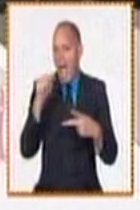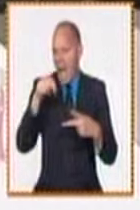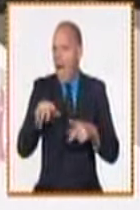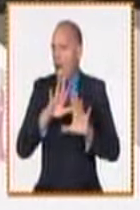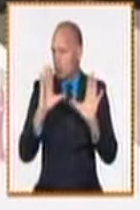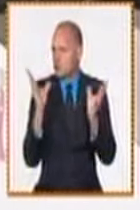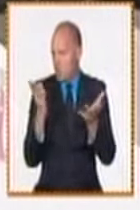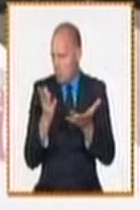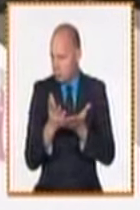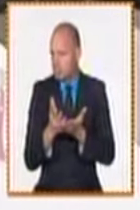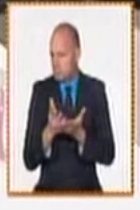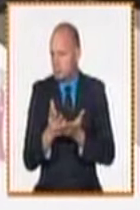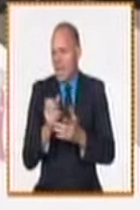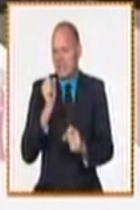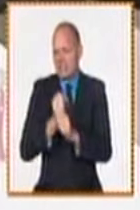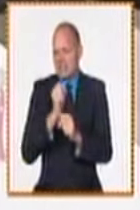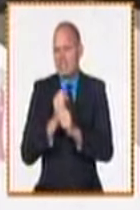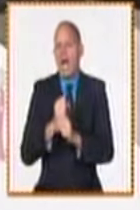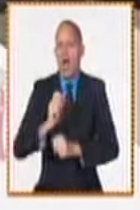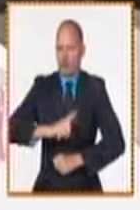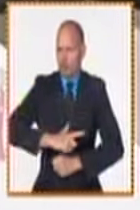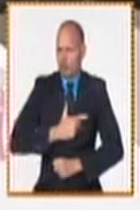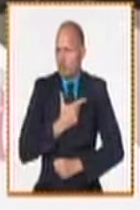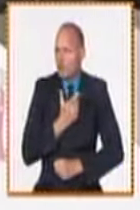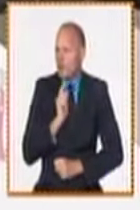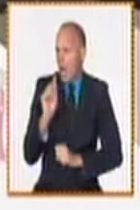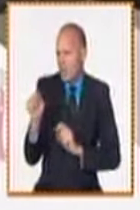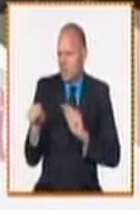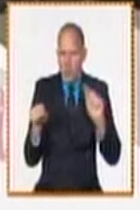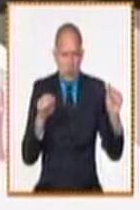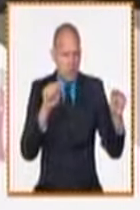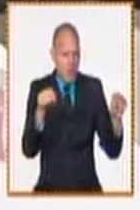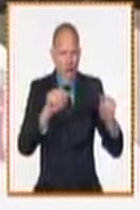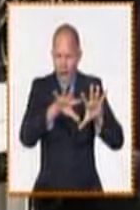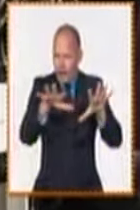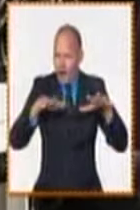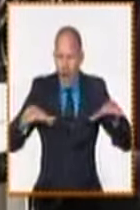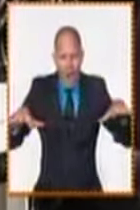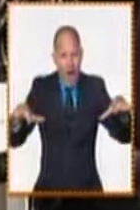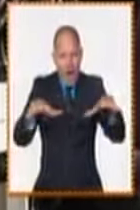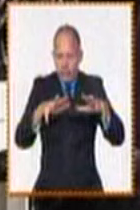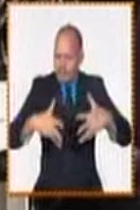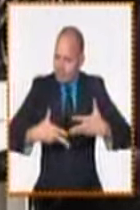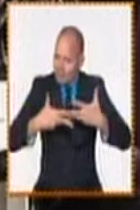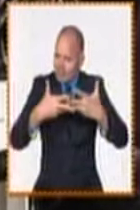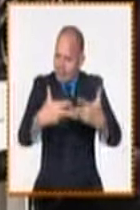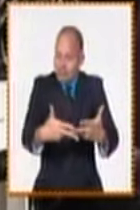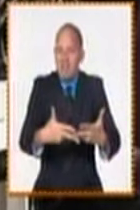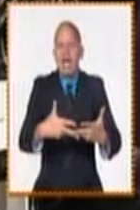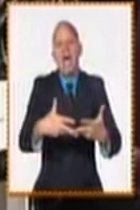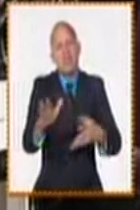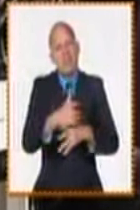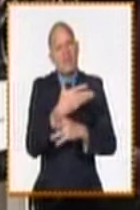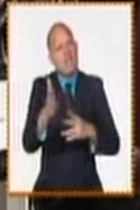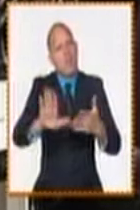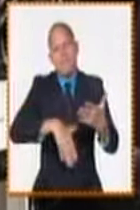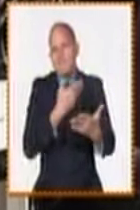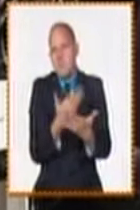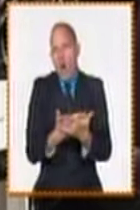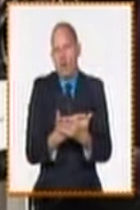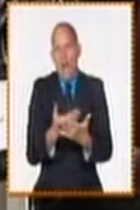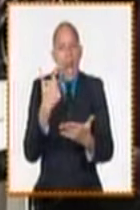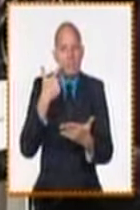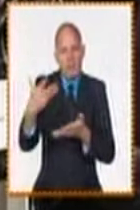tributan a esta dedicatoria con lo más significativo. Y no solo nos quedamos pues con el